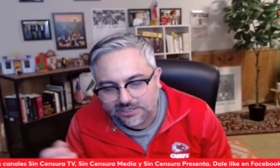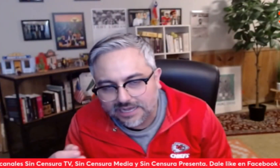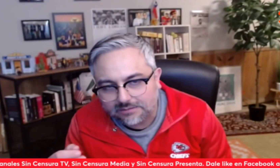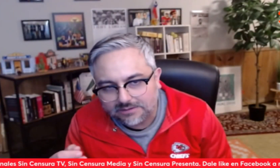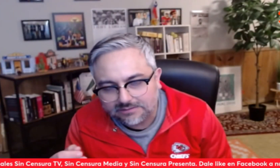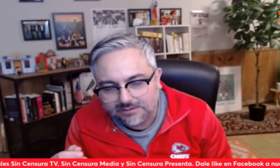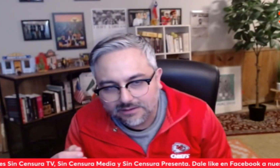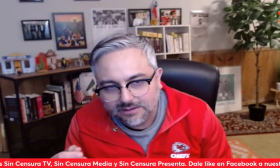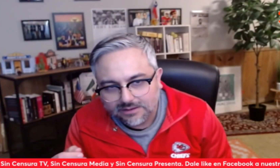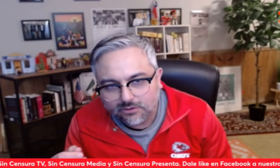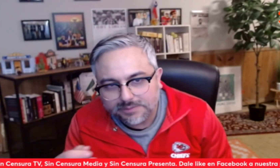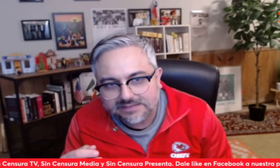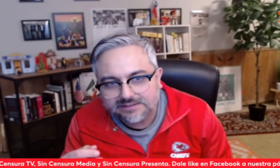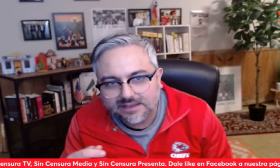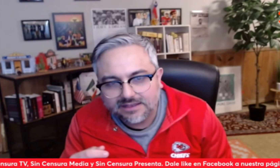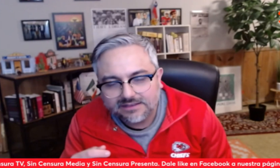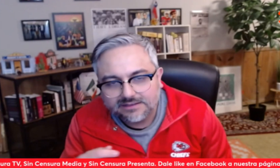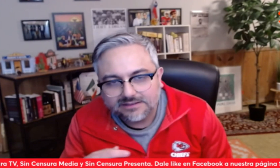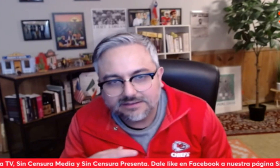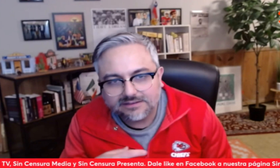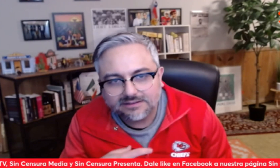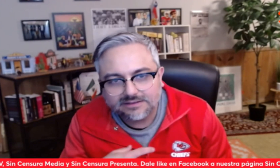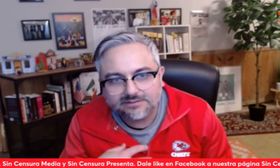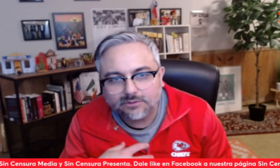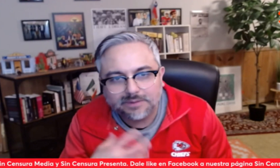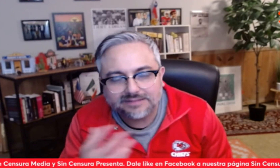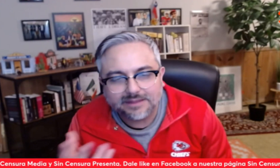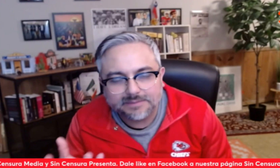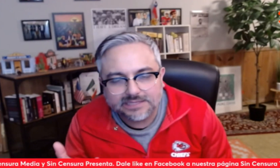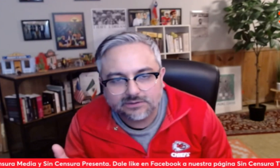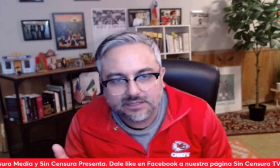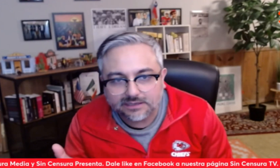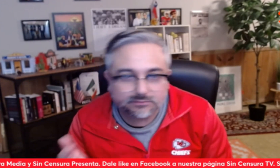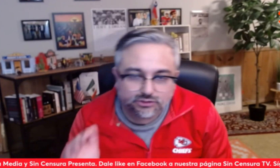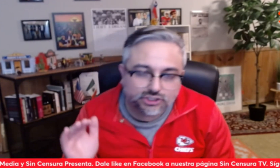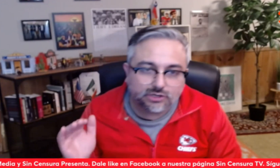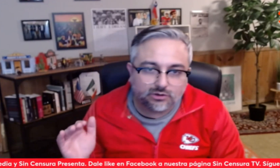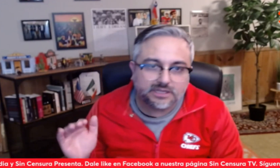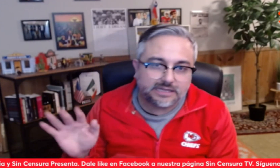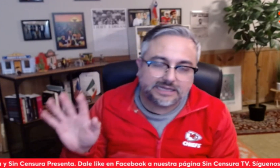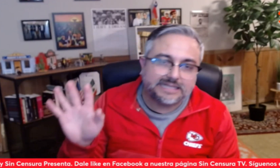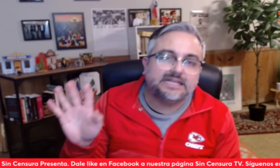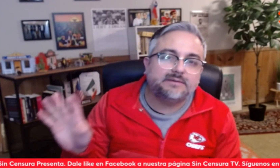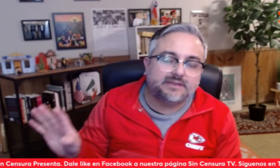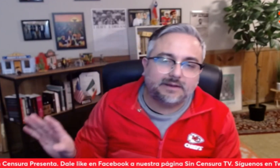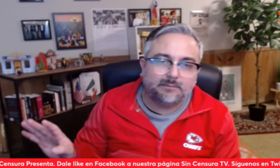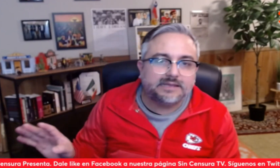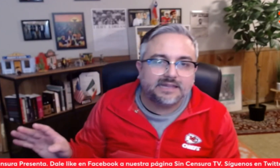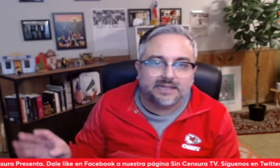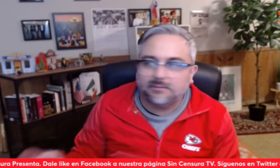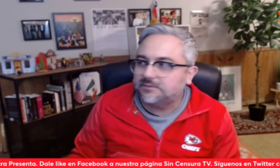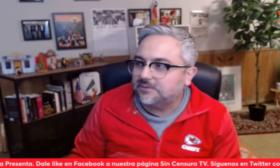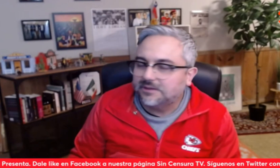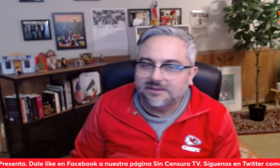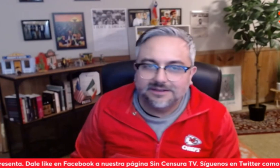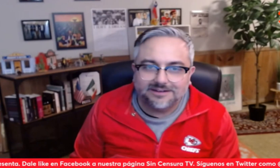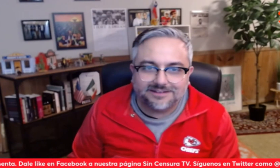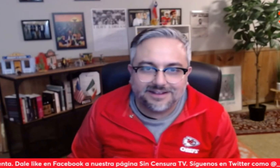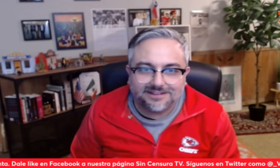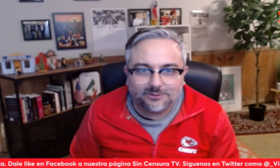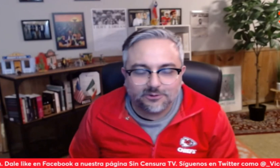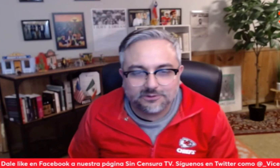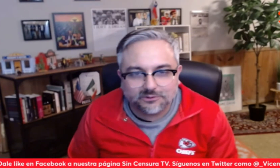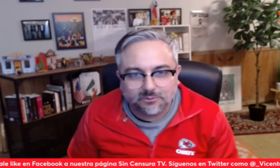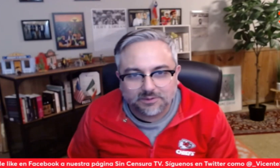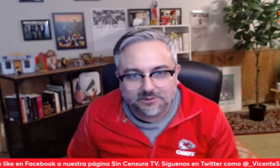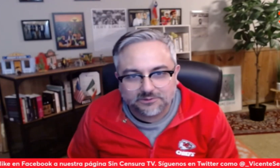estilo Xochitl Gálvez, comienza haciendo el planteamiento de que él es muy chingón y ya es la quinta vez que va a la mañanera. Pues yo le